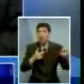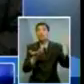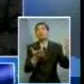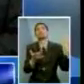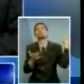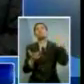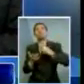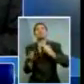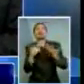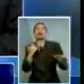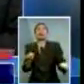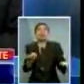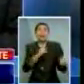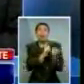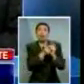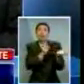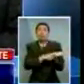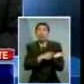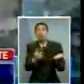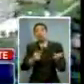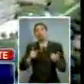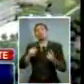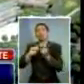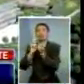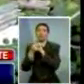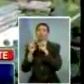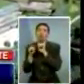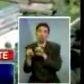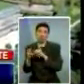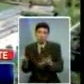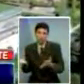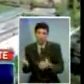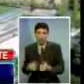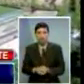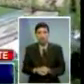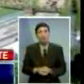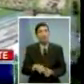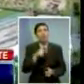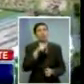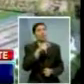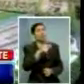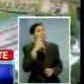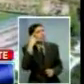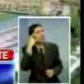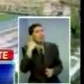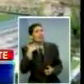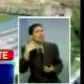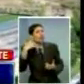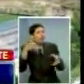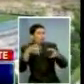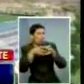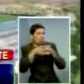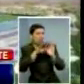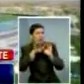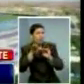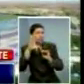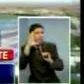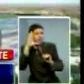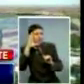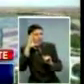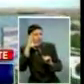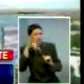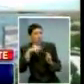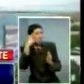Ahora, entonces, ¿en qué estará pensando, cree usted, el equipo de asesores de Michelle Bachelet, de la presidenta electa, cuando habla de revisar